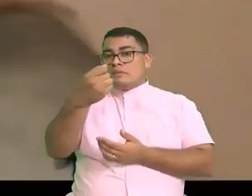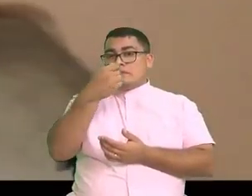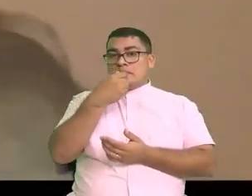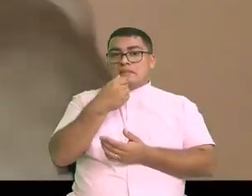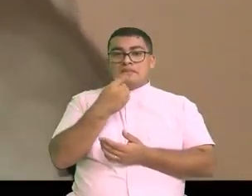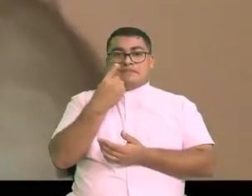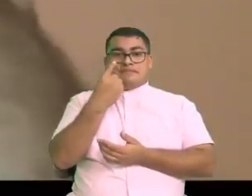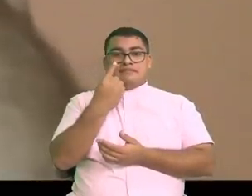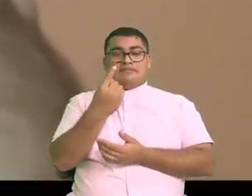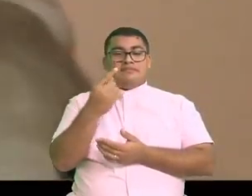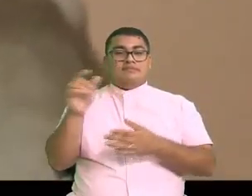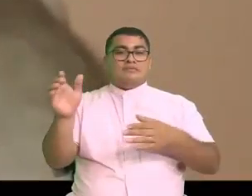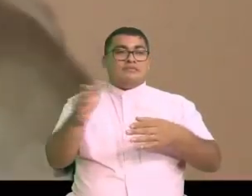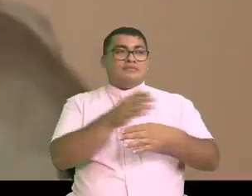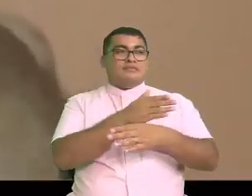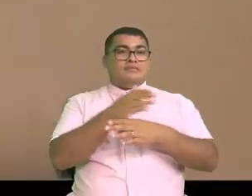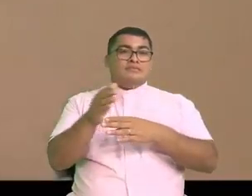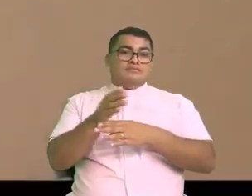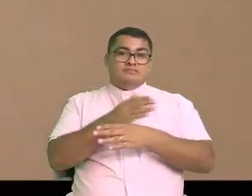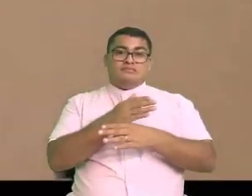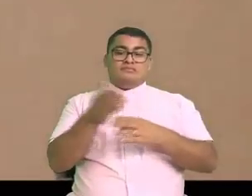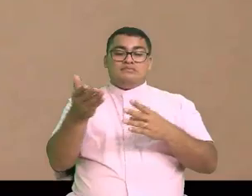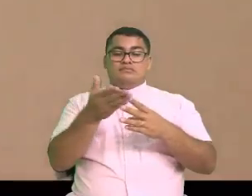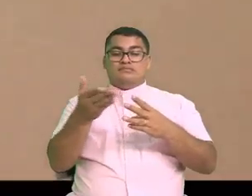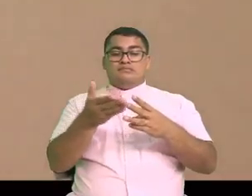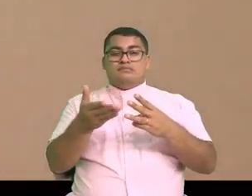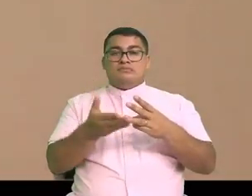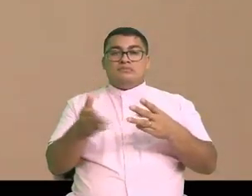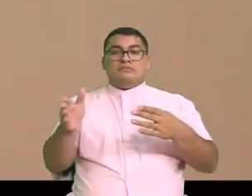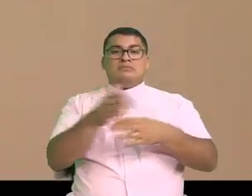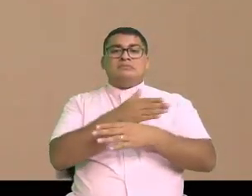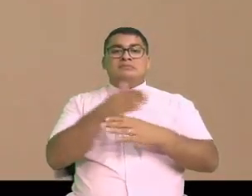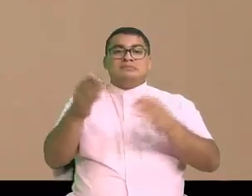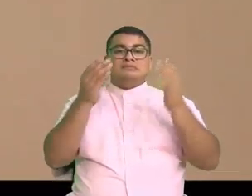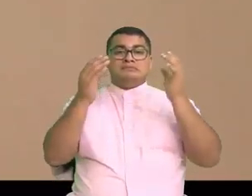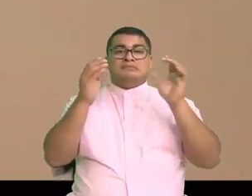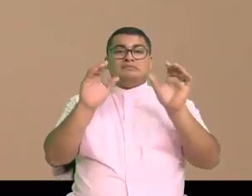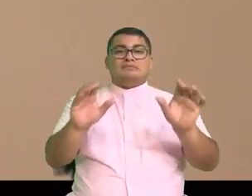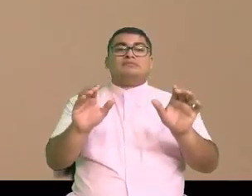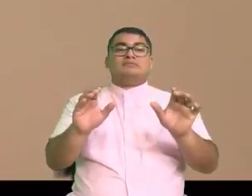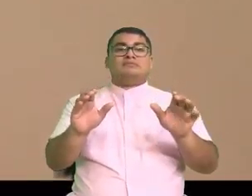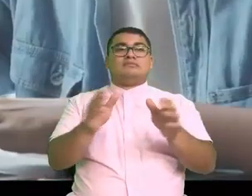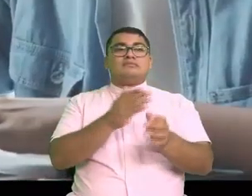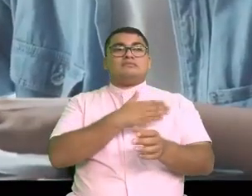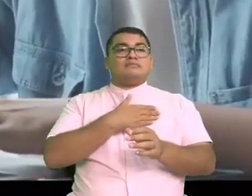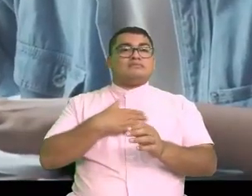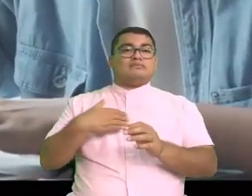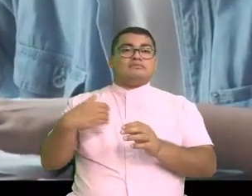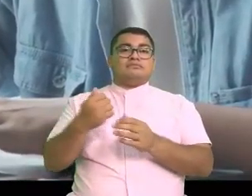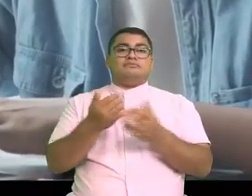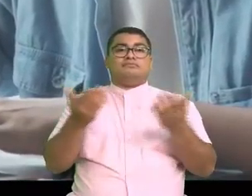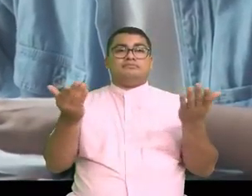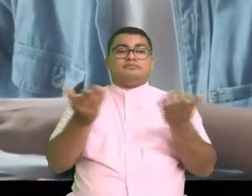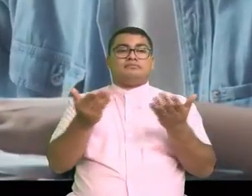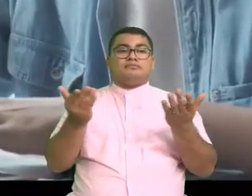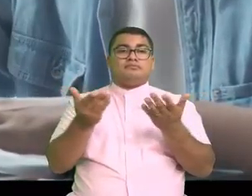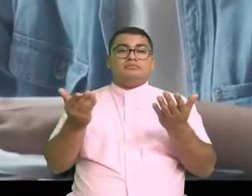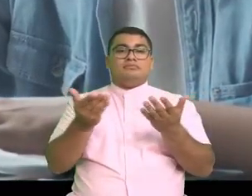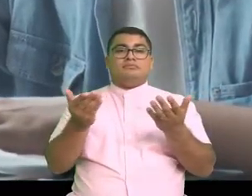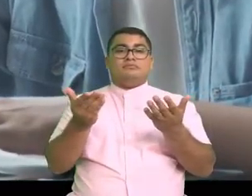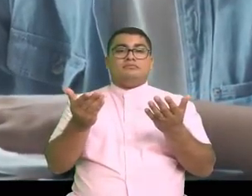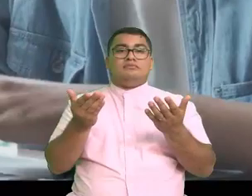de pastilla que vas a tomar, sino que son varias cosas que tenés que tomar para mejorar